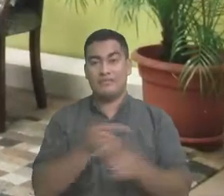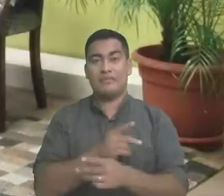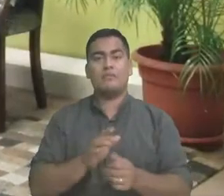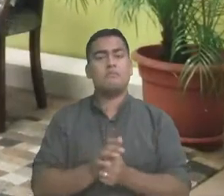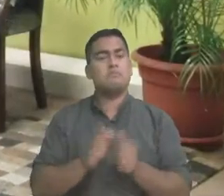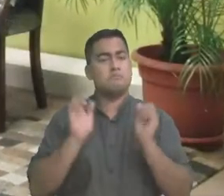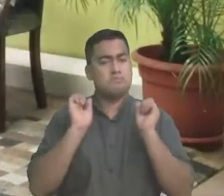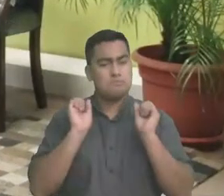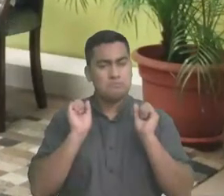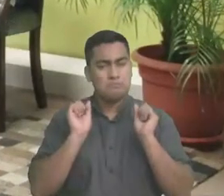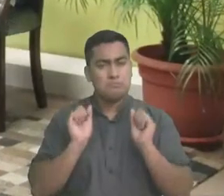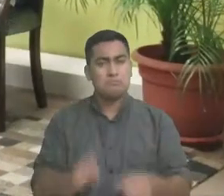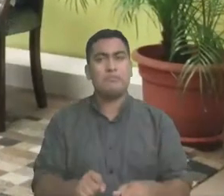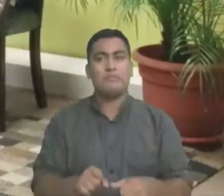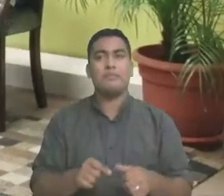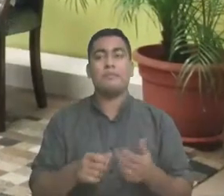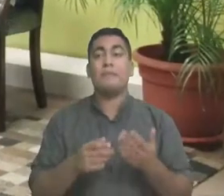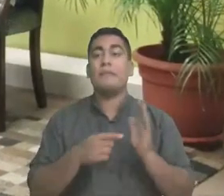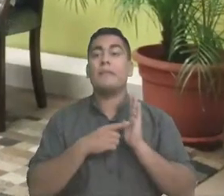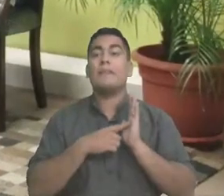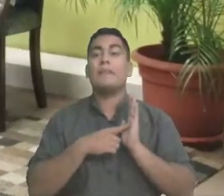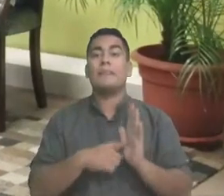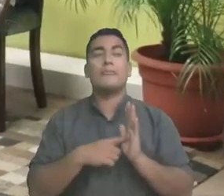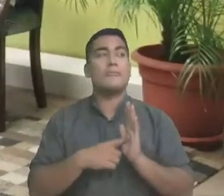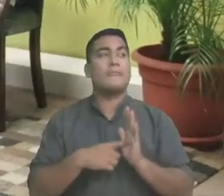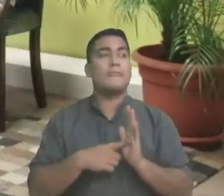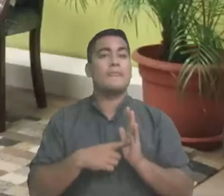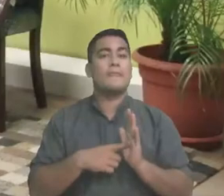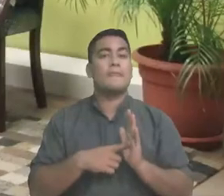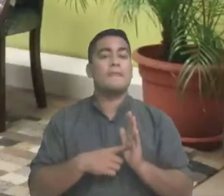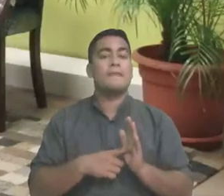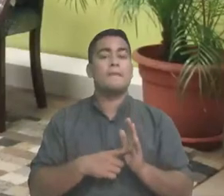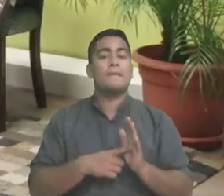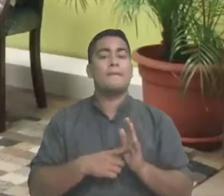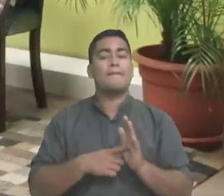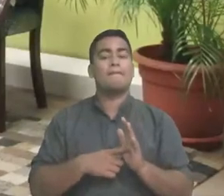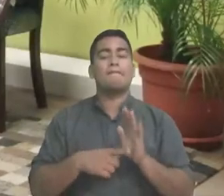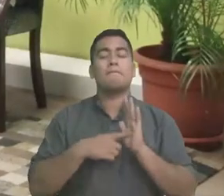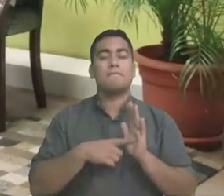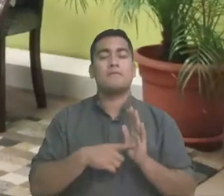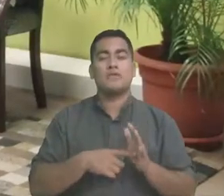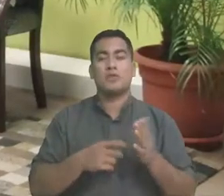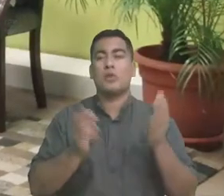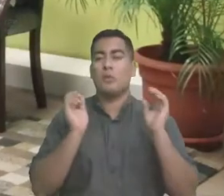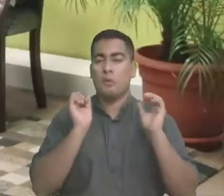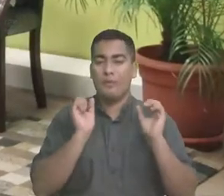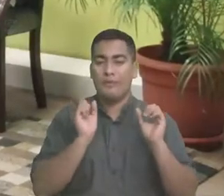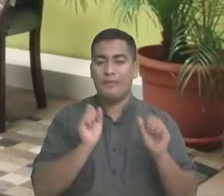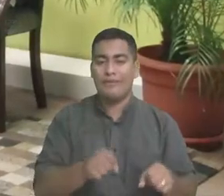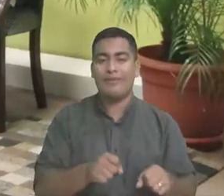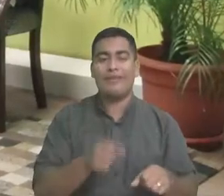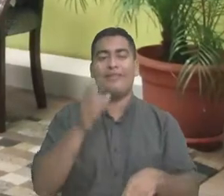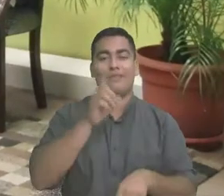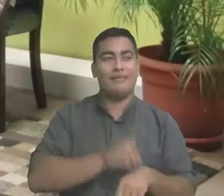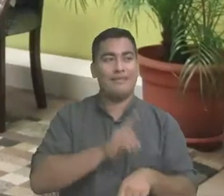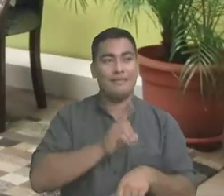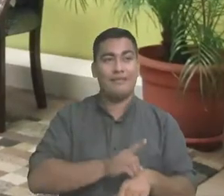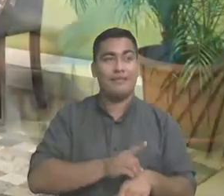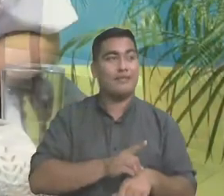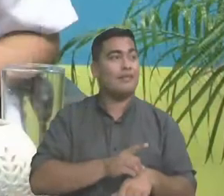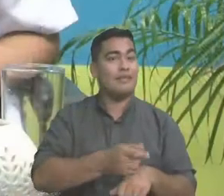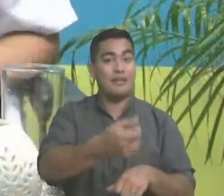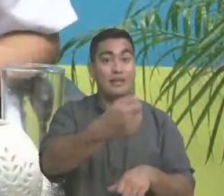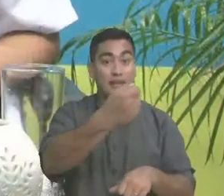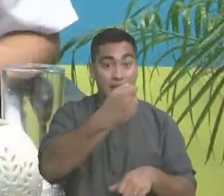claro que se puede seguir aplicando de un método paralelo, siempre utilizando las indicaciones del médico con